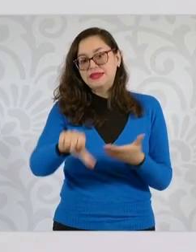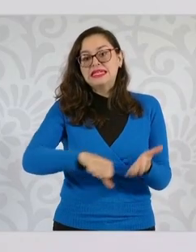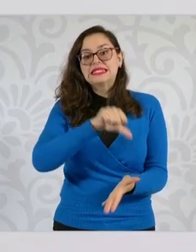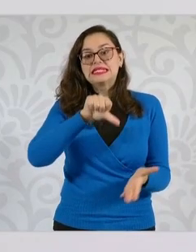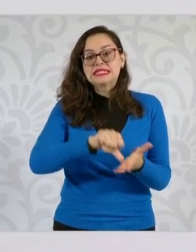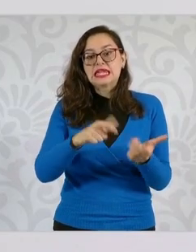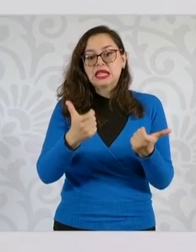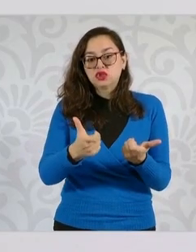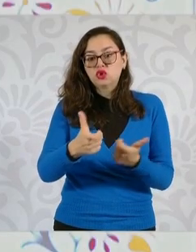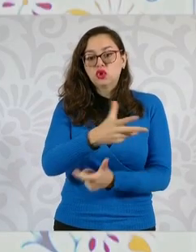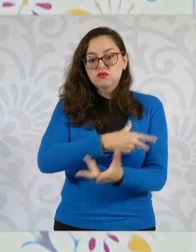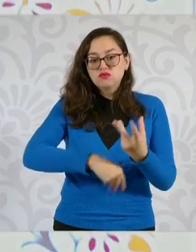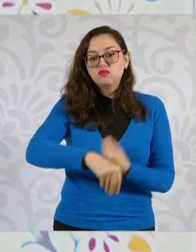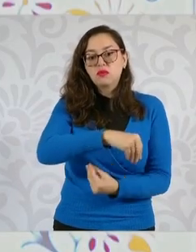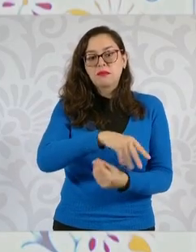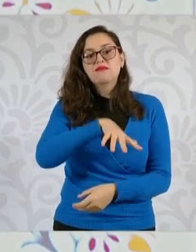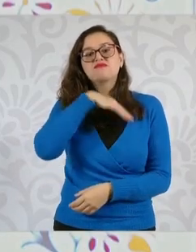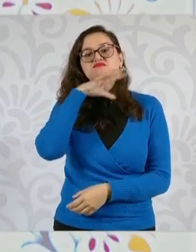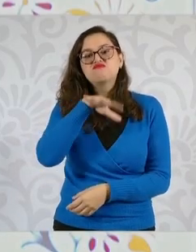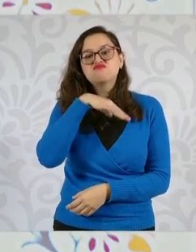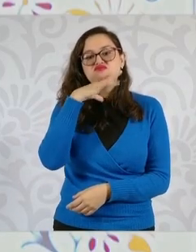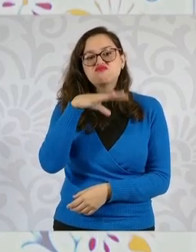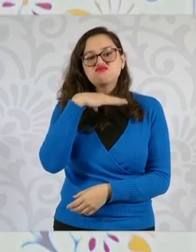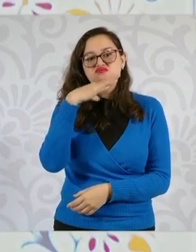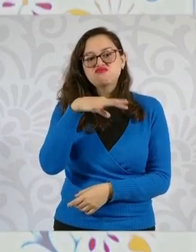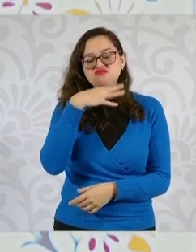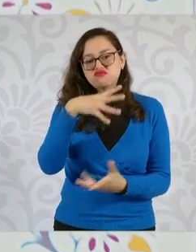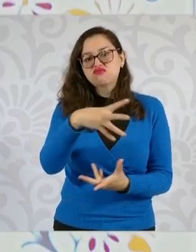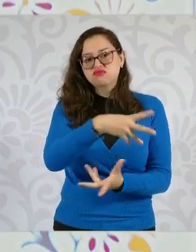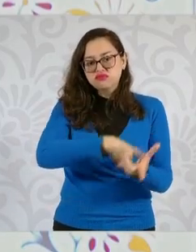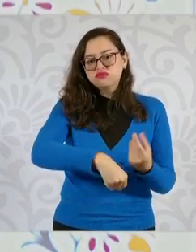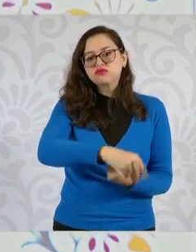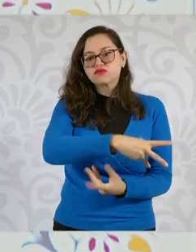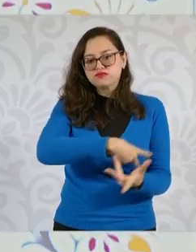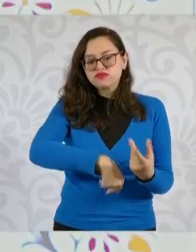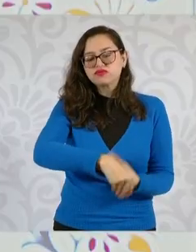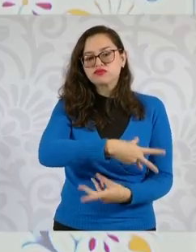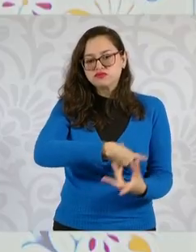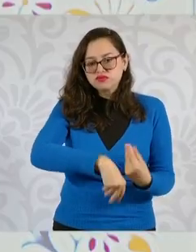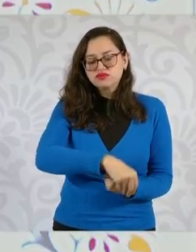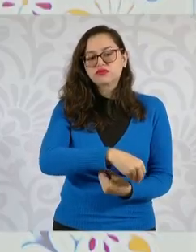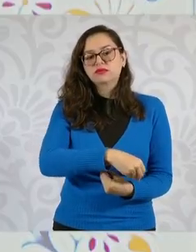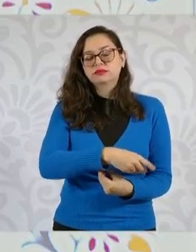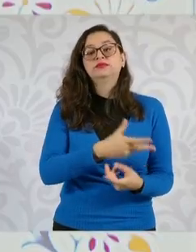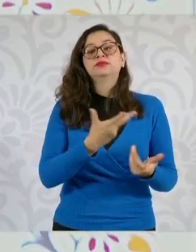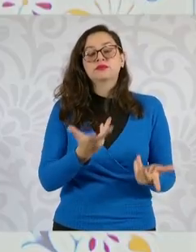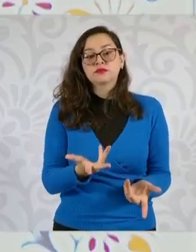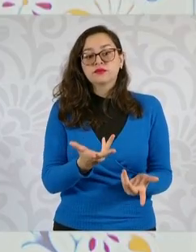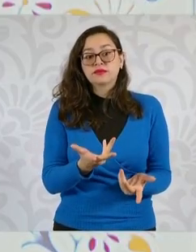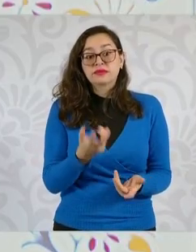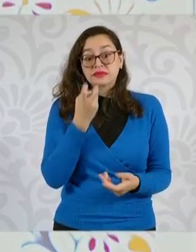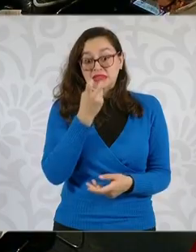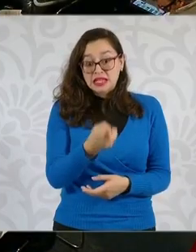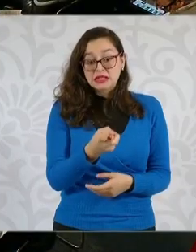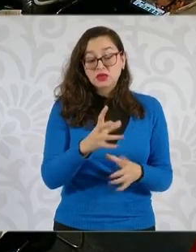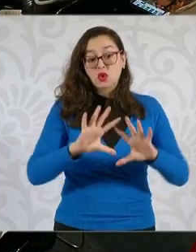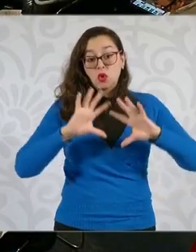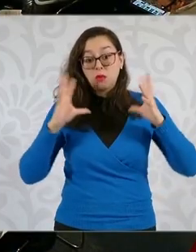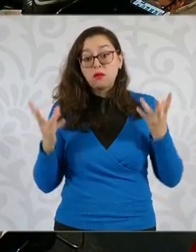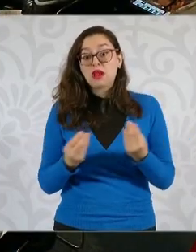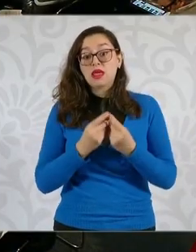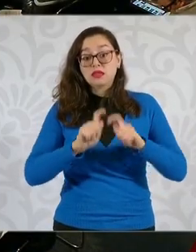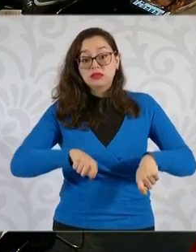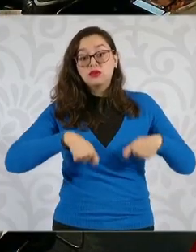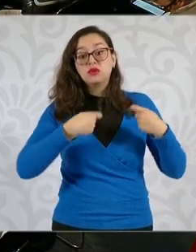de reciclamiento de residuos se va a hacer un convenio todo este trabajo lo va a coordinar